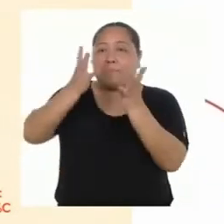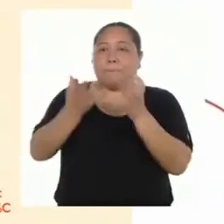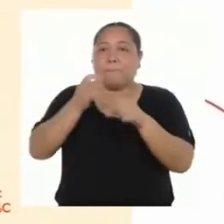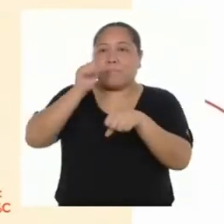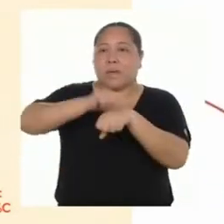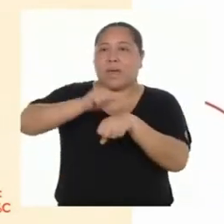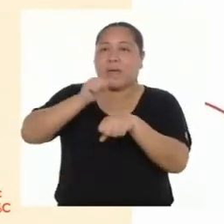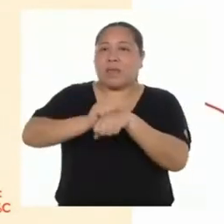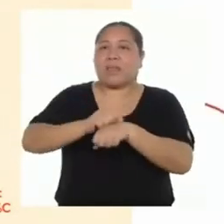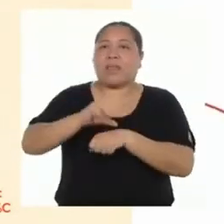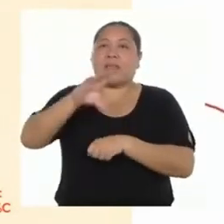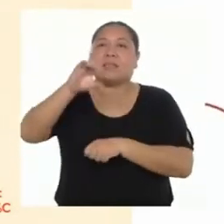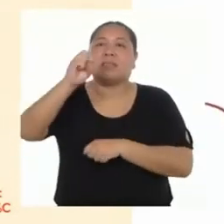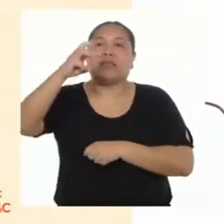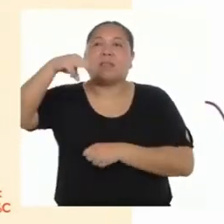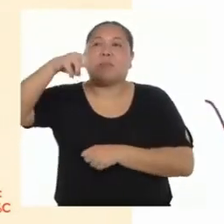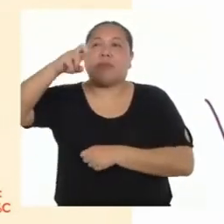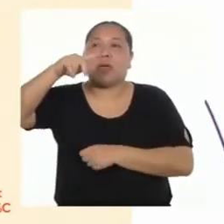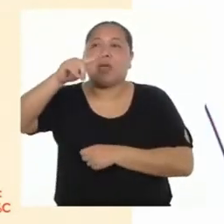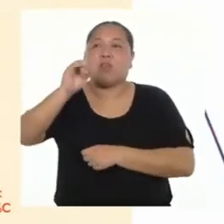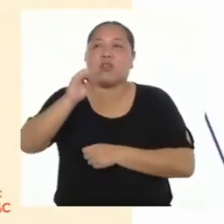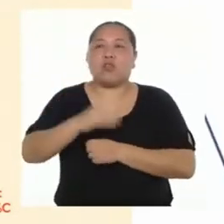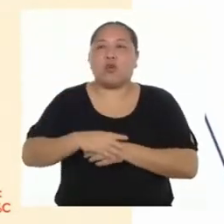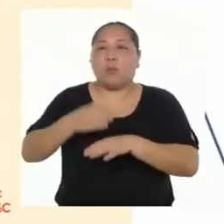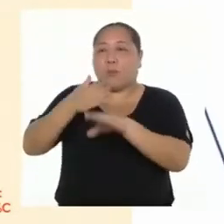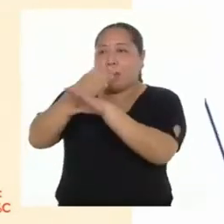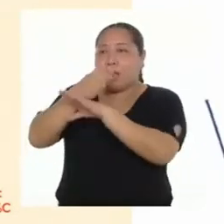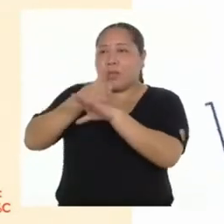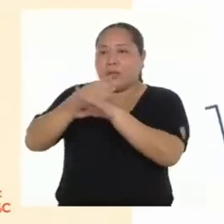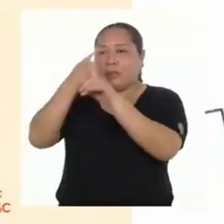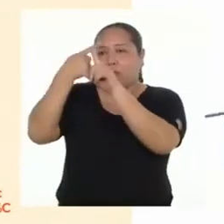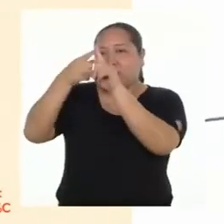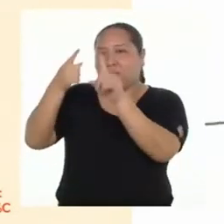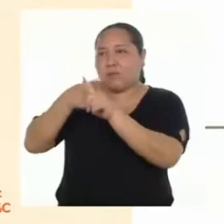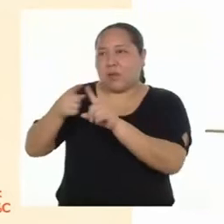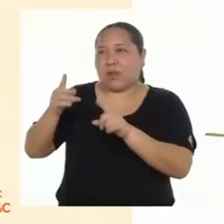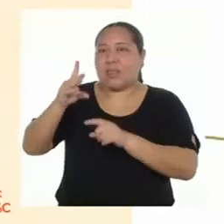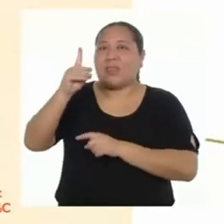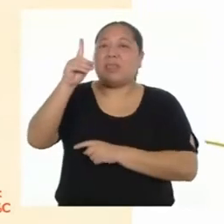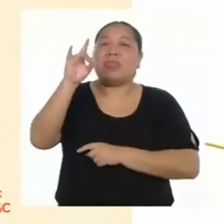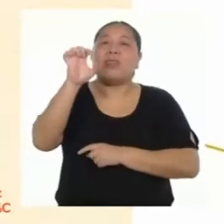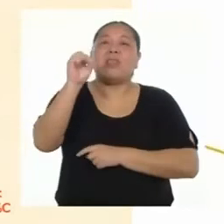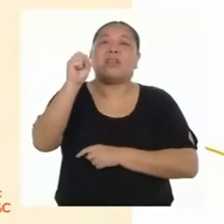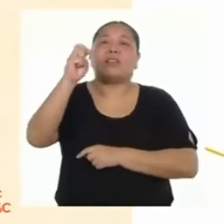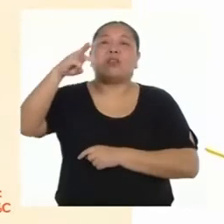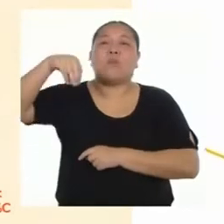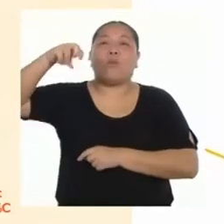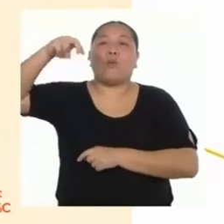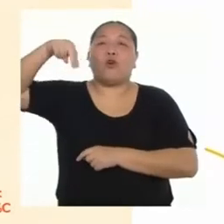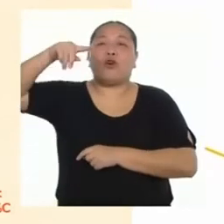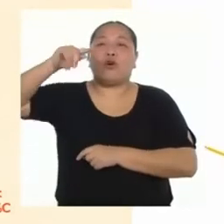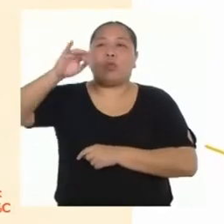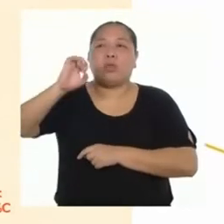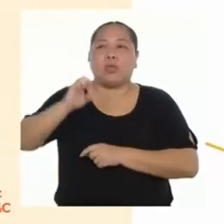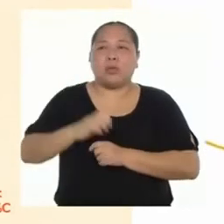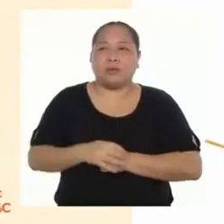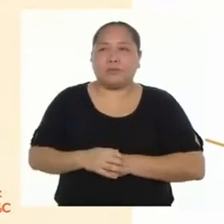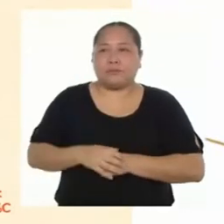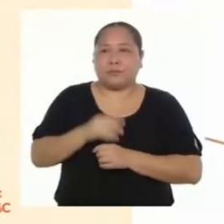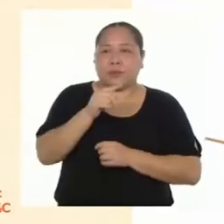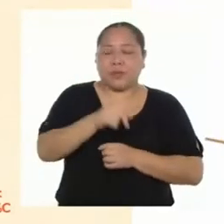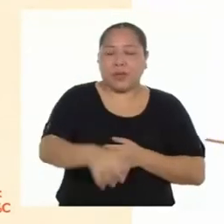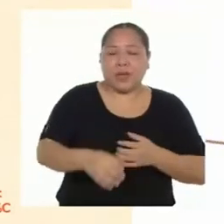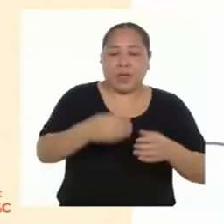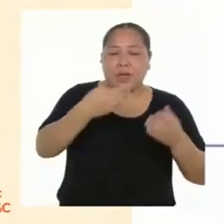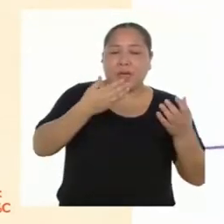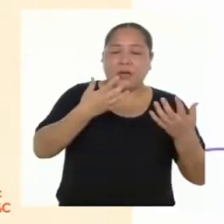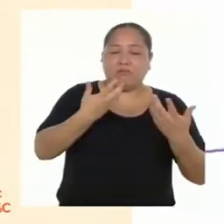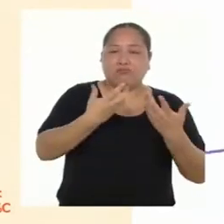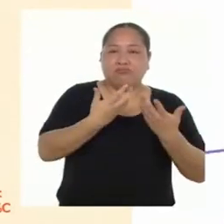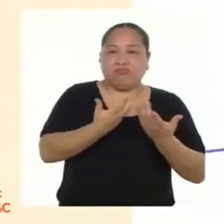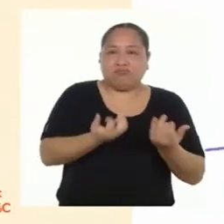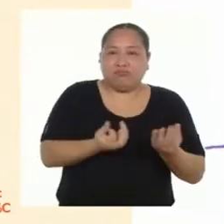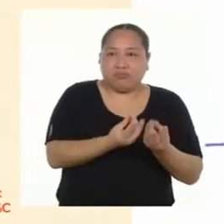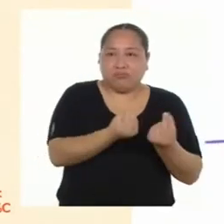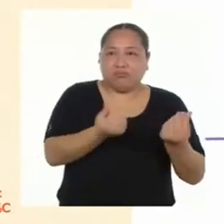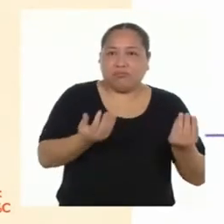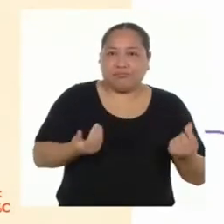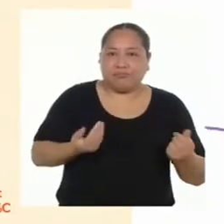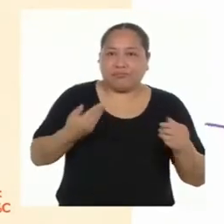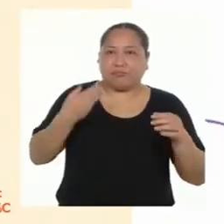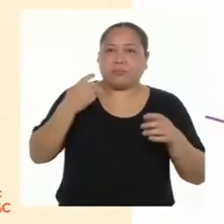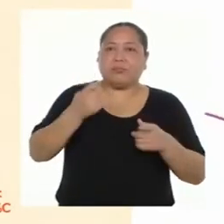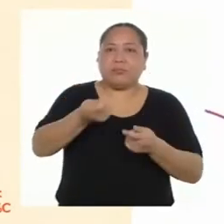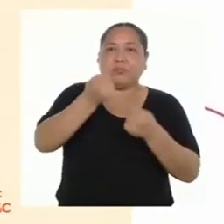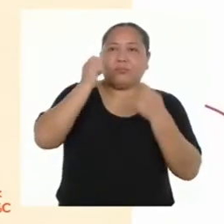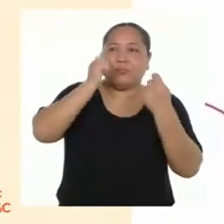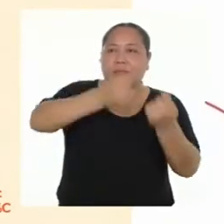bloques de cemento, maderas, entre otros, desmonte. Residuo agropecuario, envases de